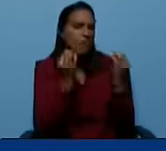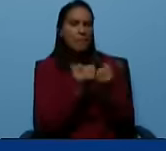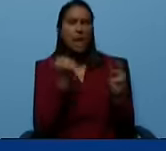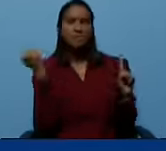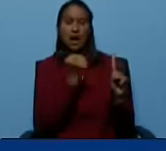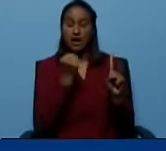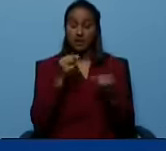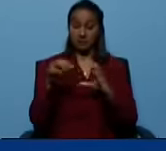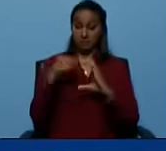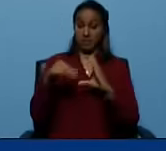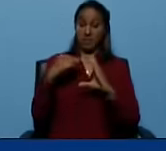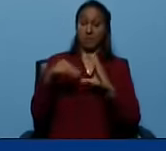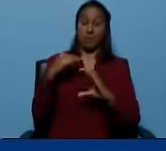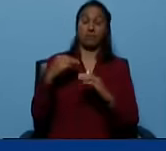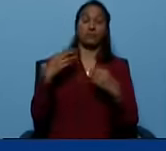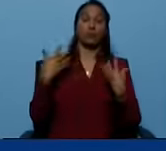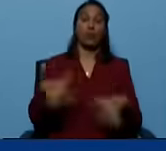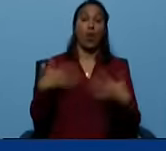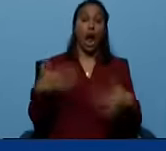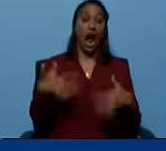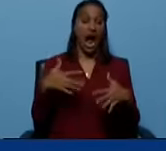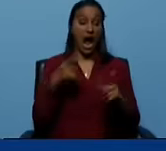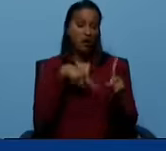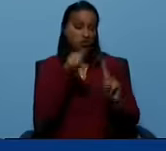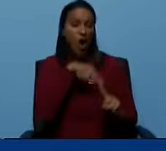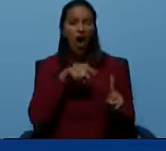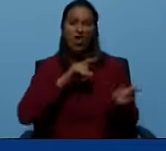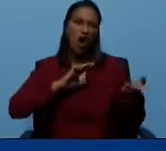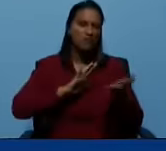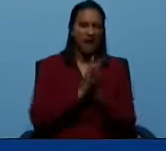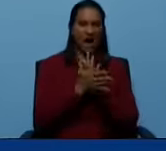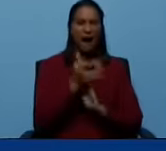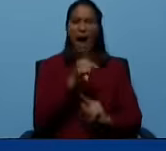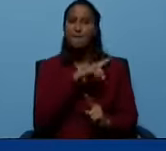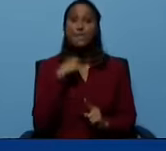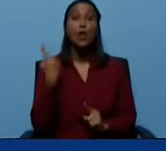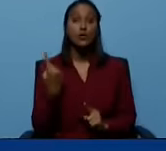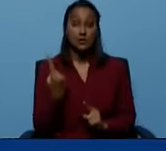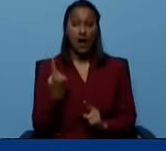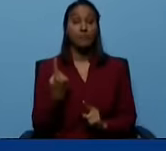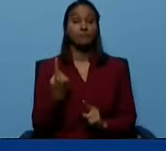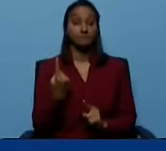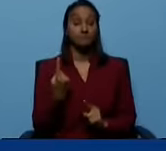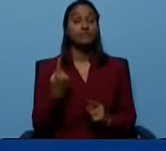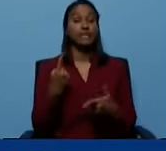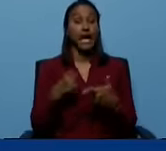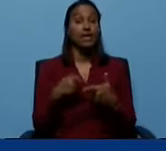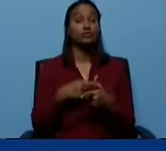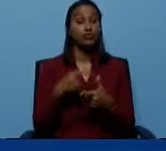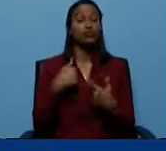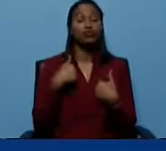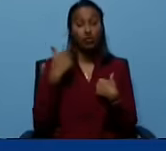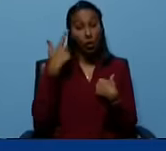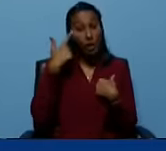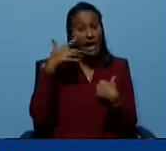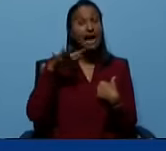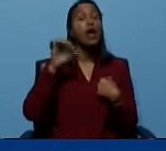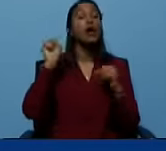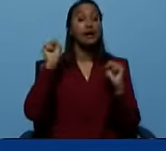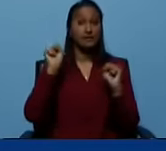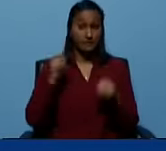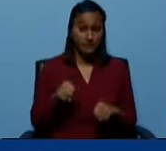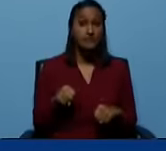los iban a exterminar y matar. Así que creo que en este caso muy particular,